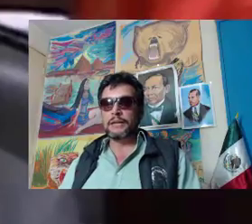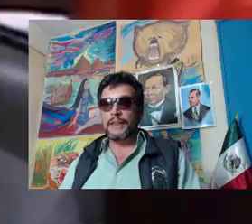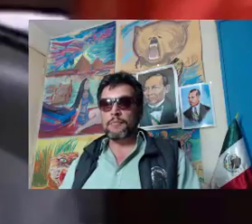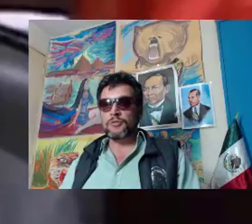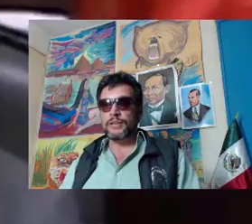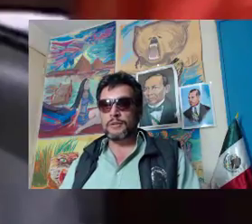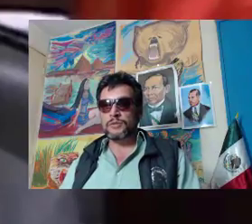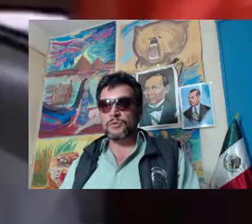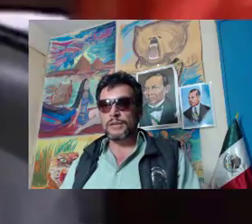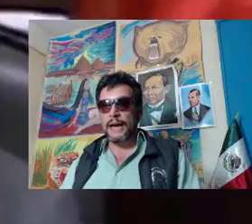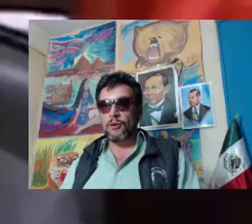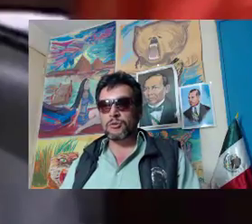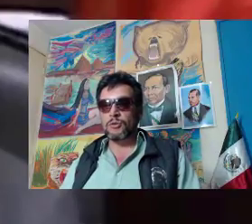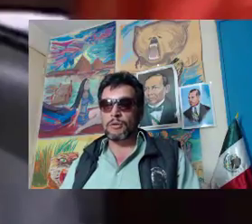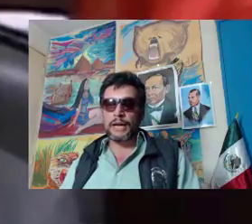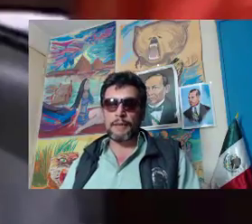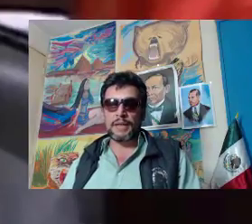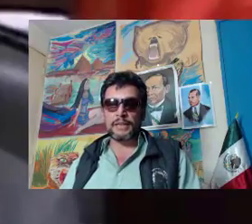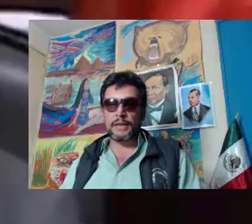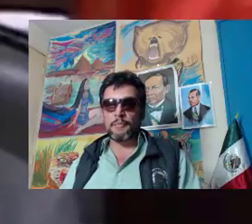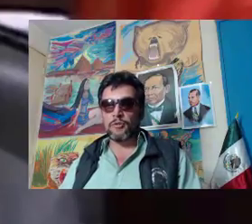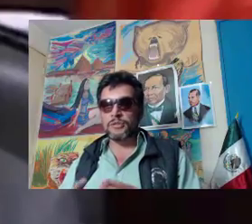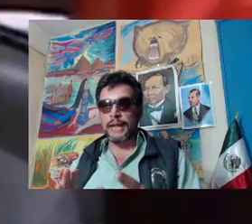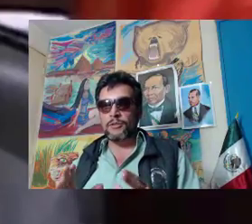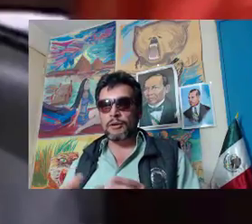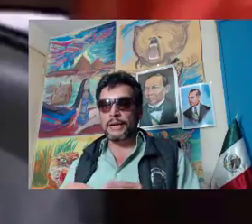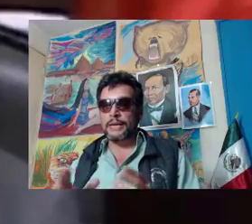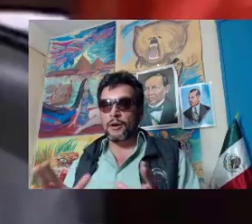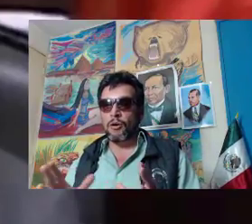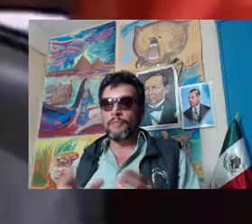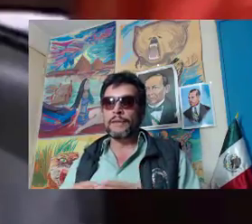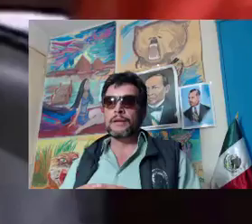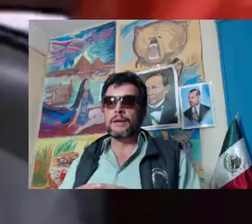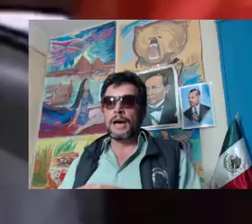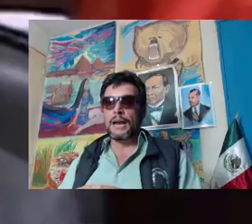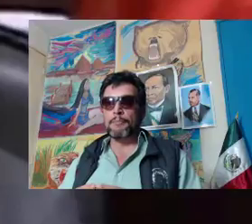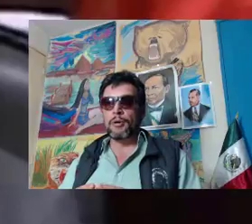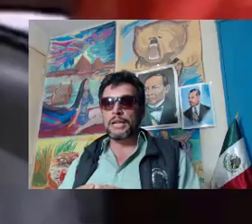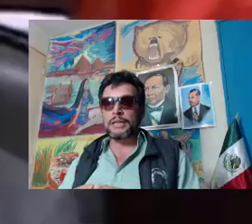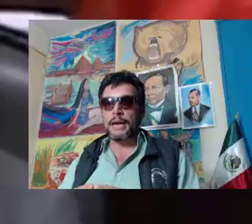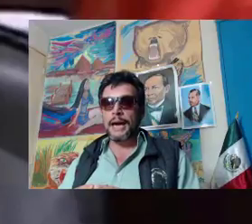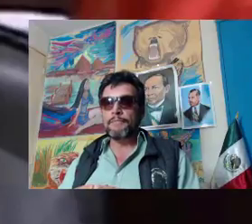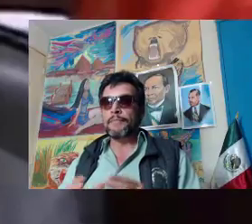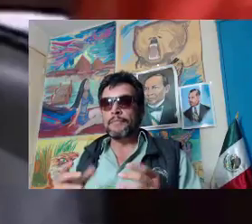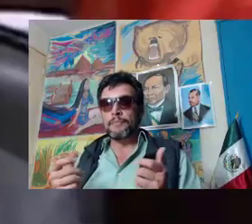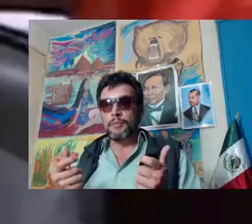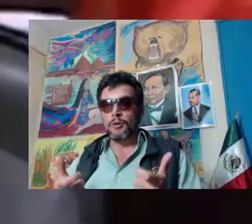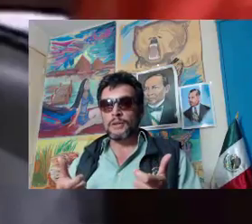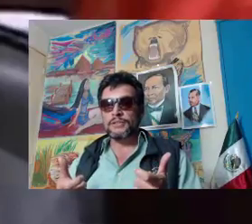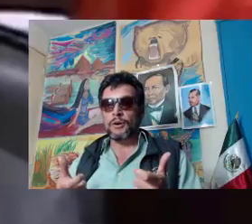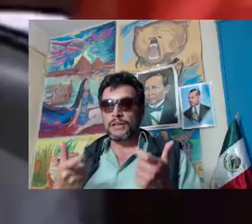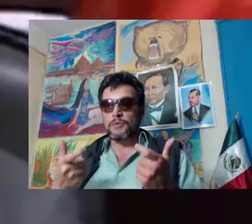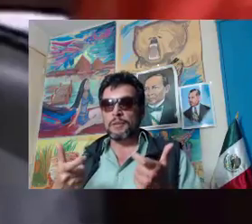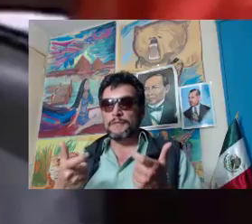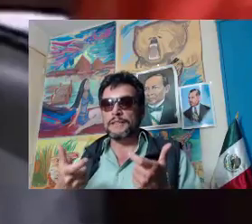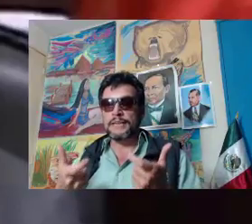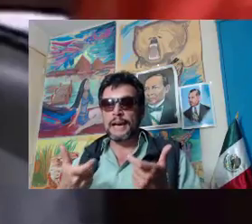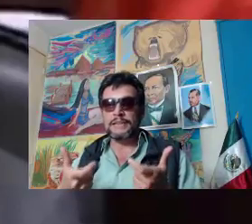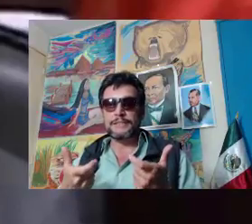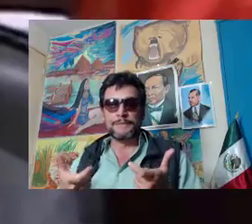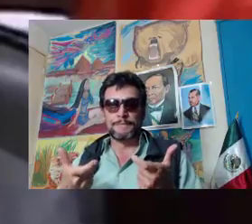ineficacia que ha demostrado en sus cargos, únicamente demostrando que llegó a la política por